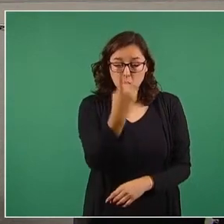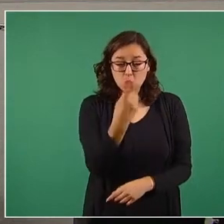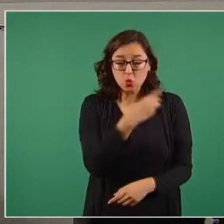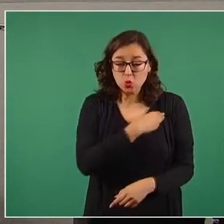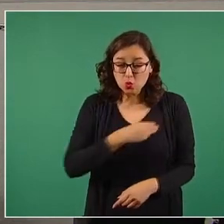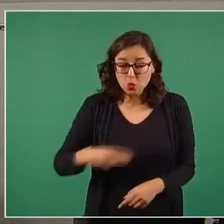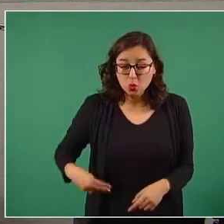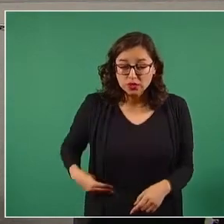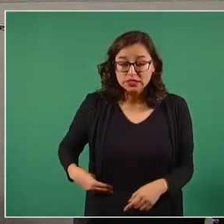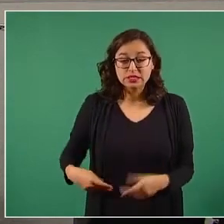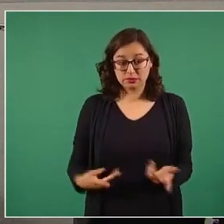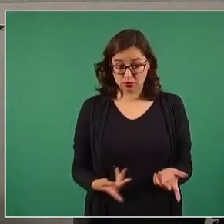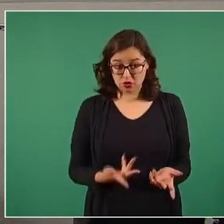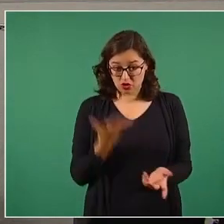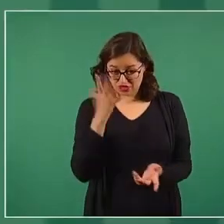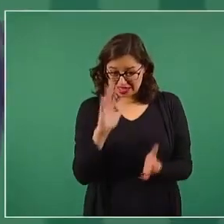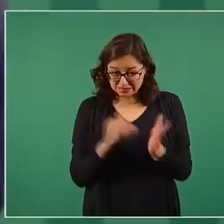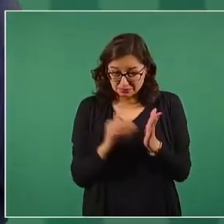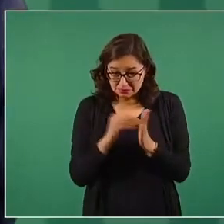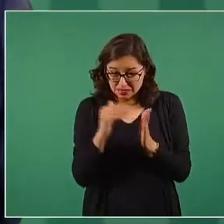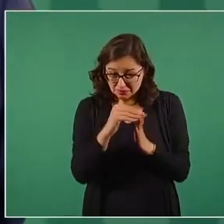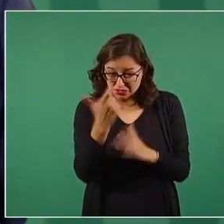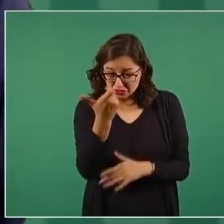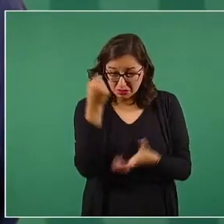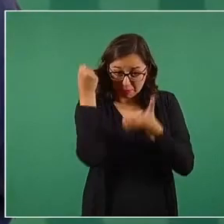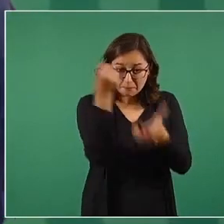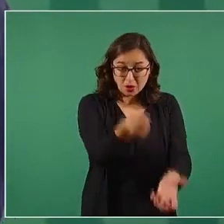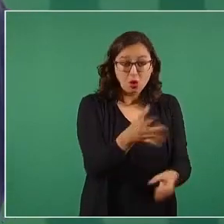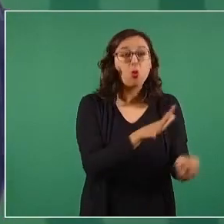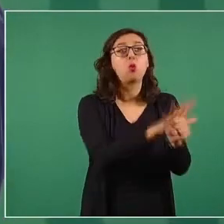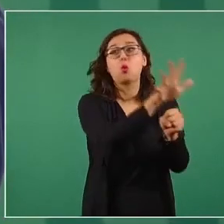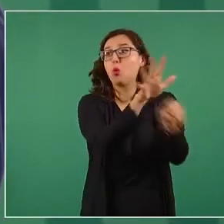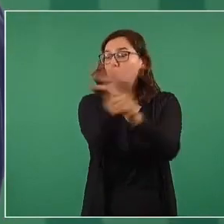¿Qué ayuntamiento tiene 10,000 millones de presupuesto?